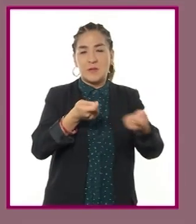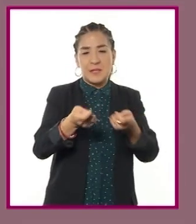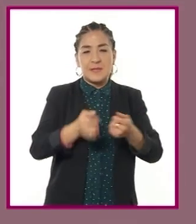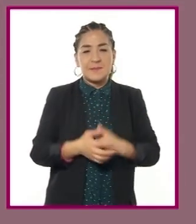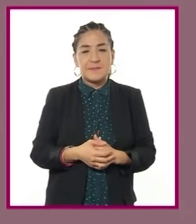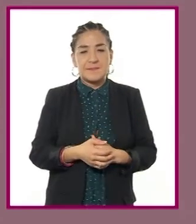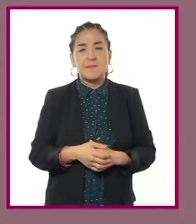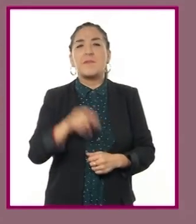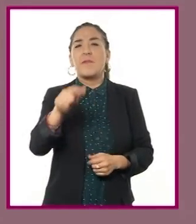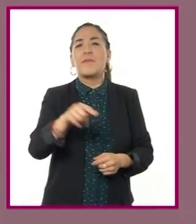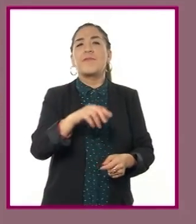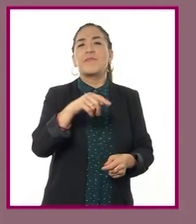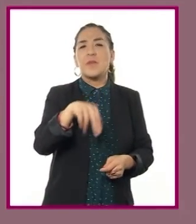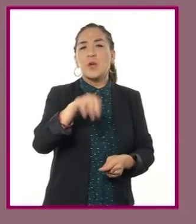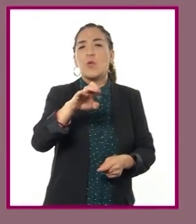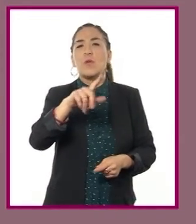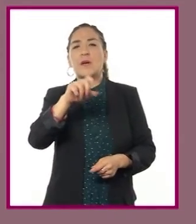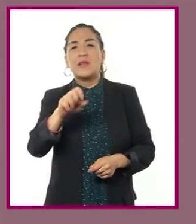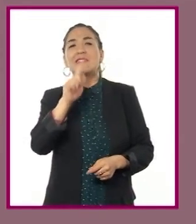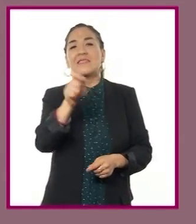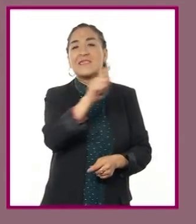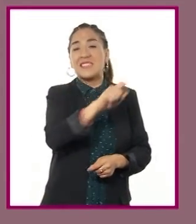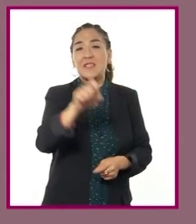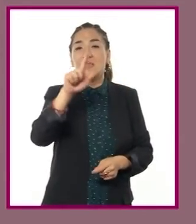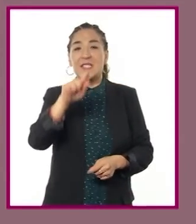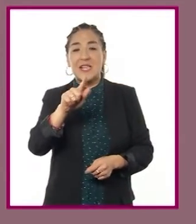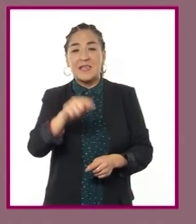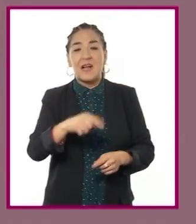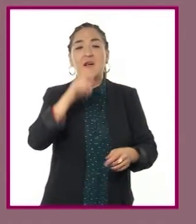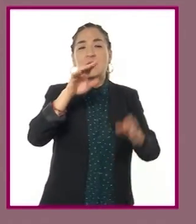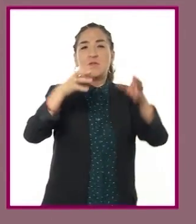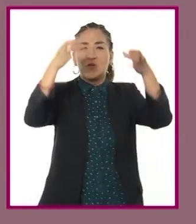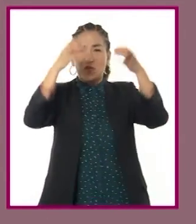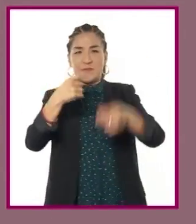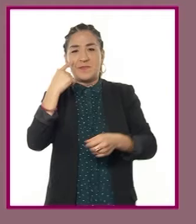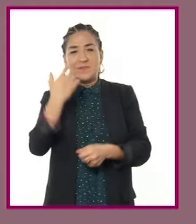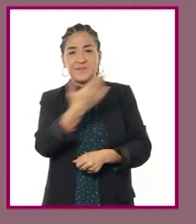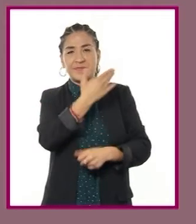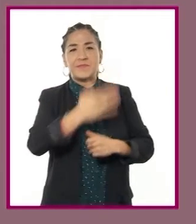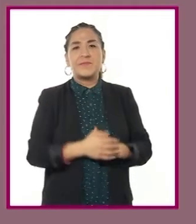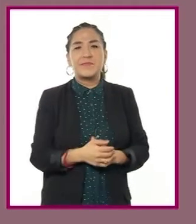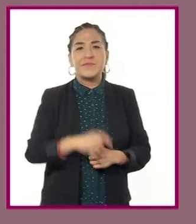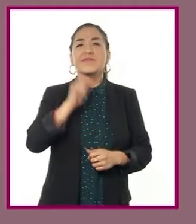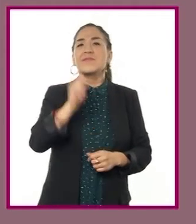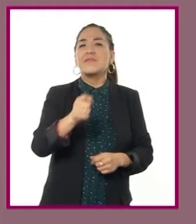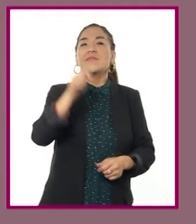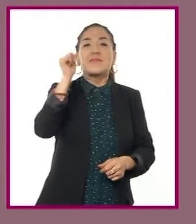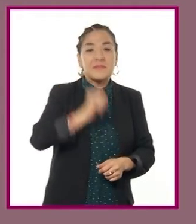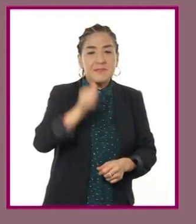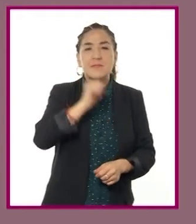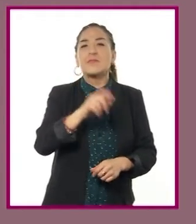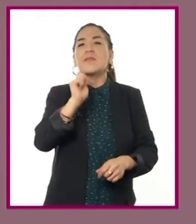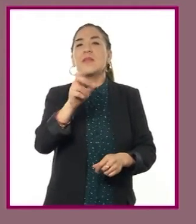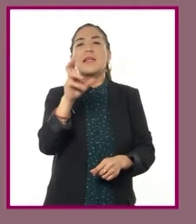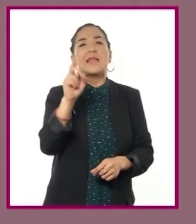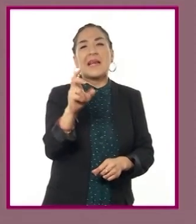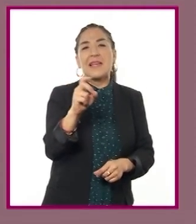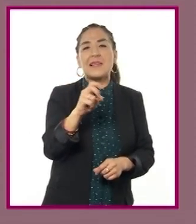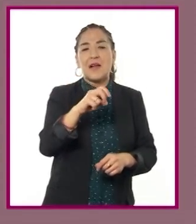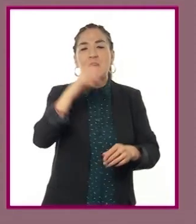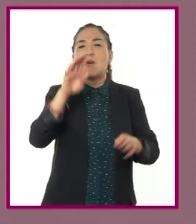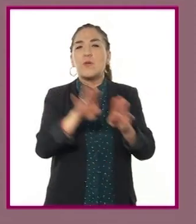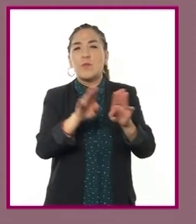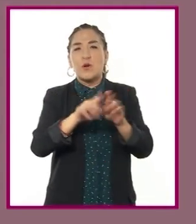El núcleo del reactor disponía de 170 barras. Las reglas de seguridad exigían que hubiera siempre un mínimo de 30 barras